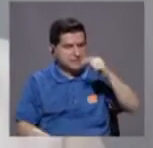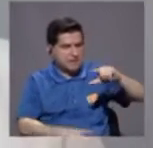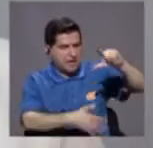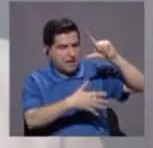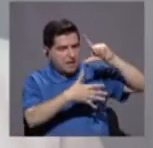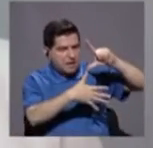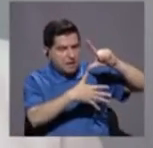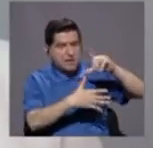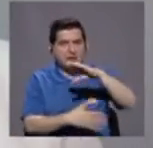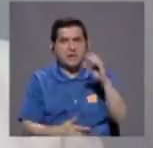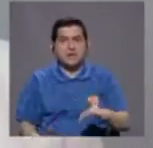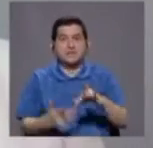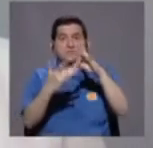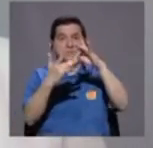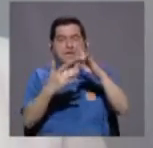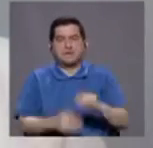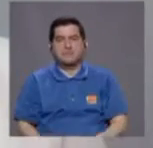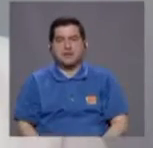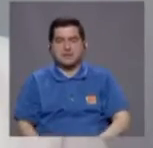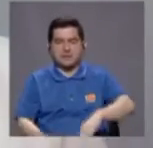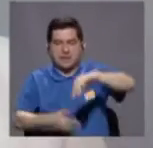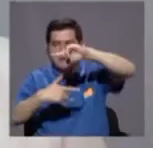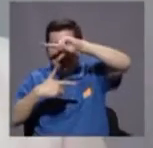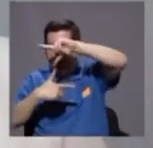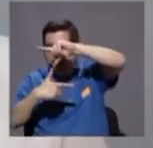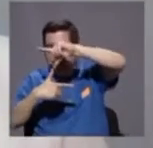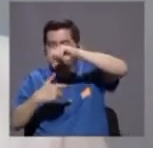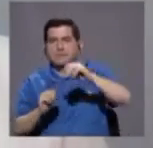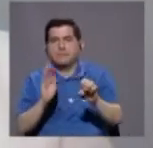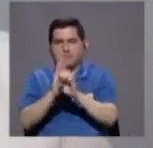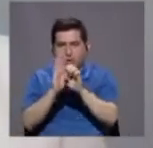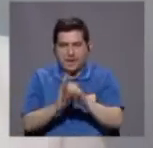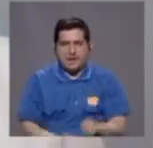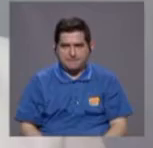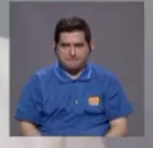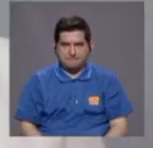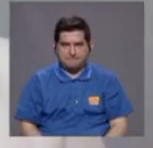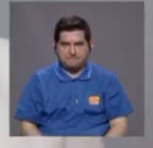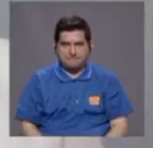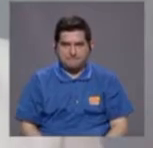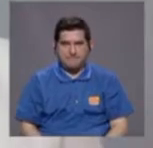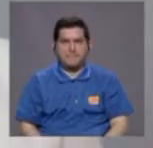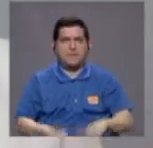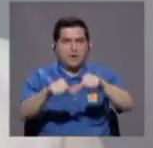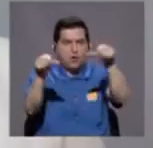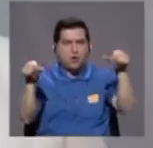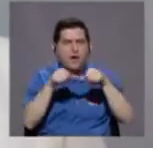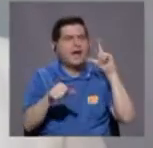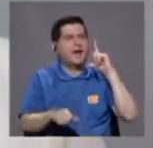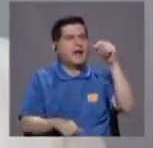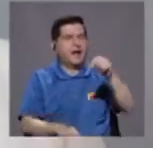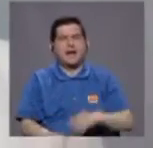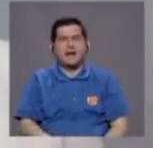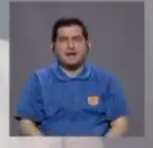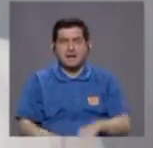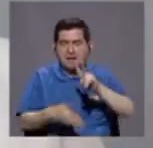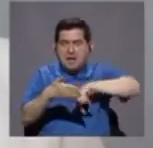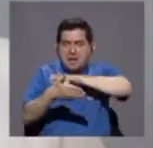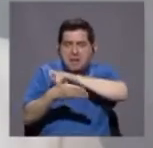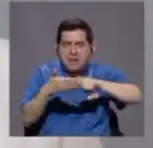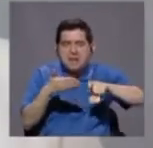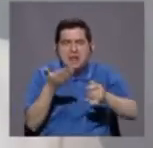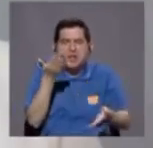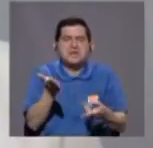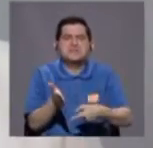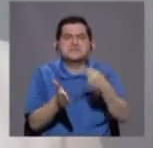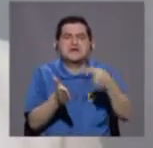más aún en América Central, donde, por ejemplo, la alfabetización en las áreas rurales apenas sí llegaba en